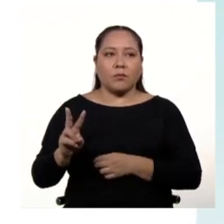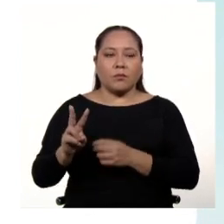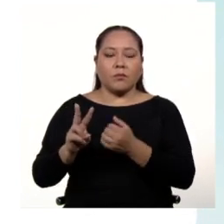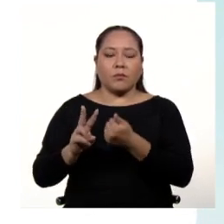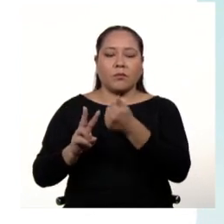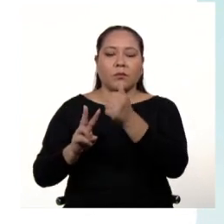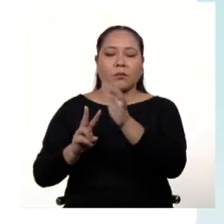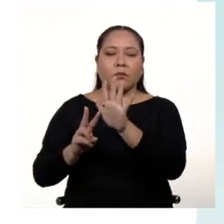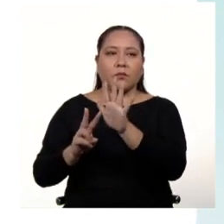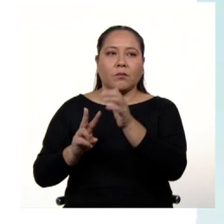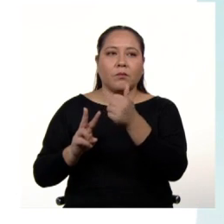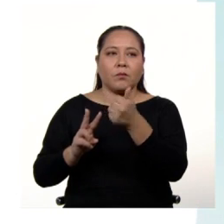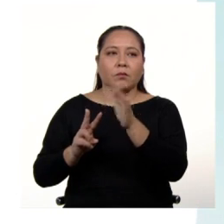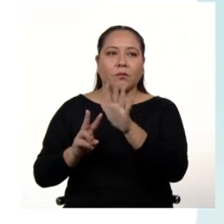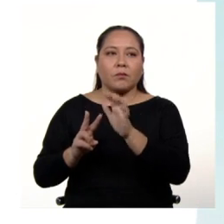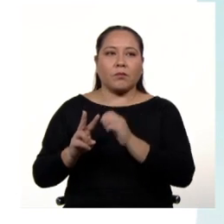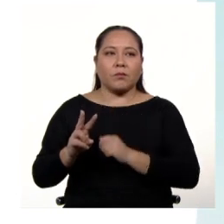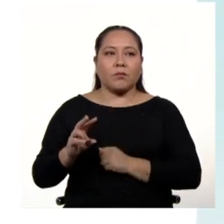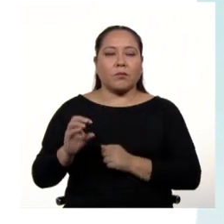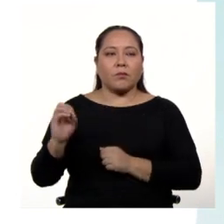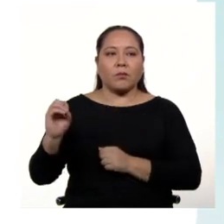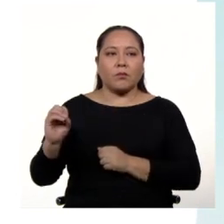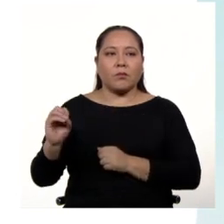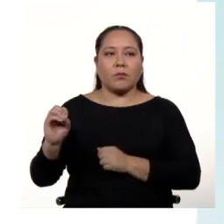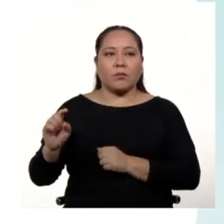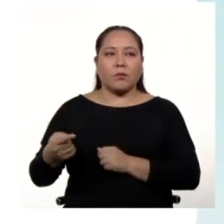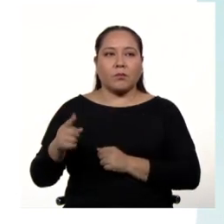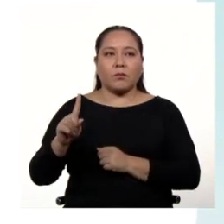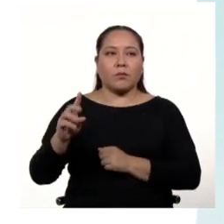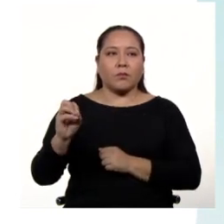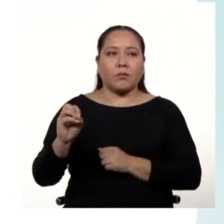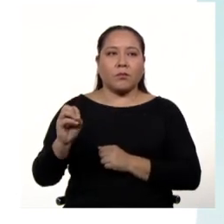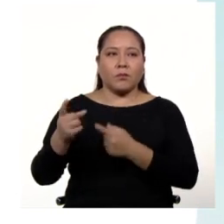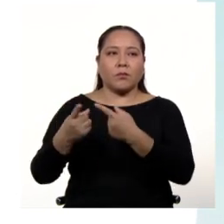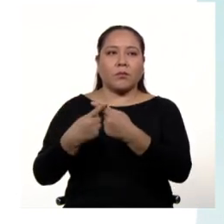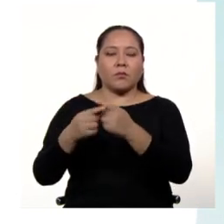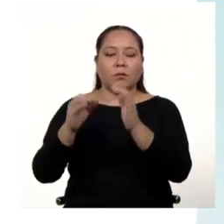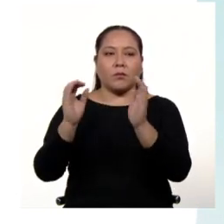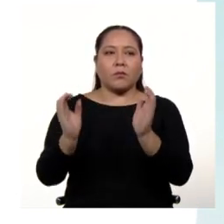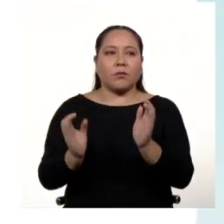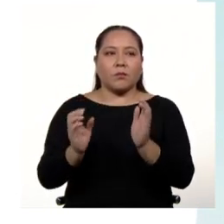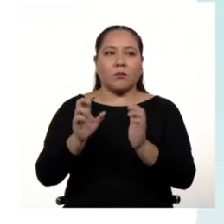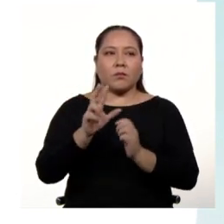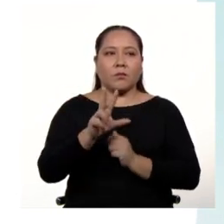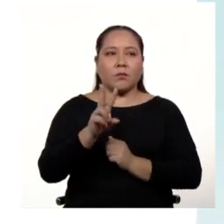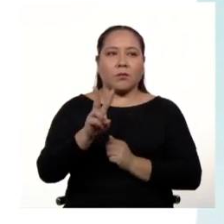15, tendremos que 0,10 multiplica a la sustracción de